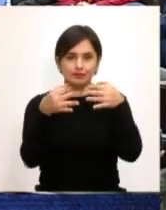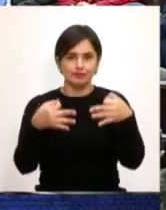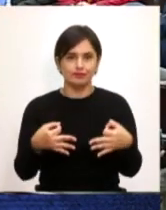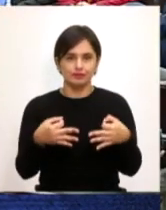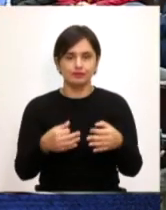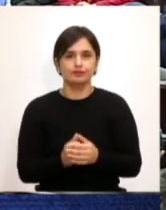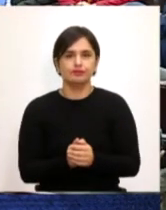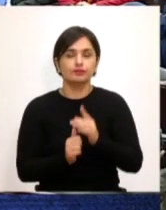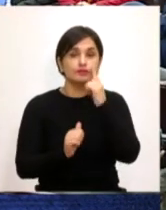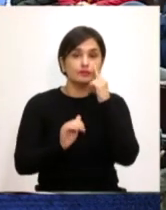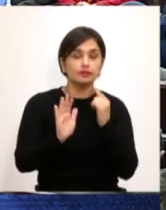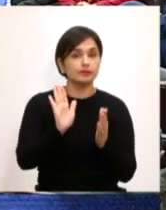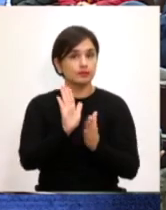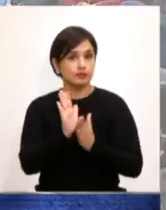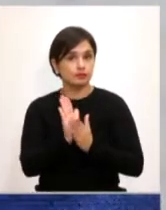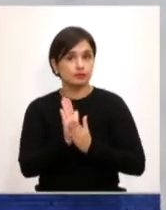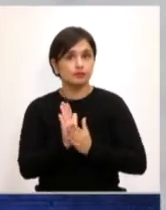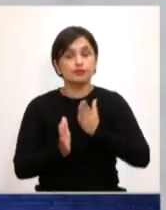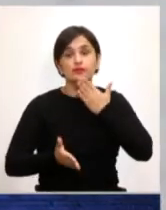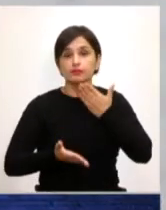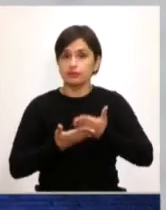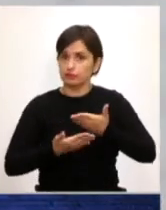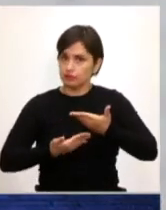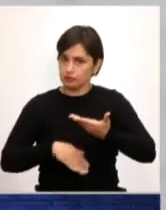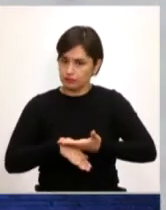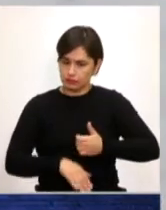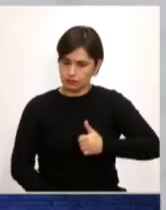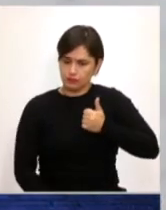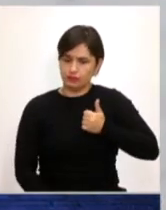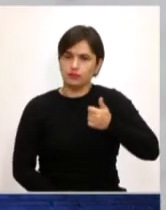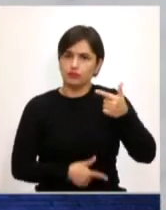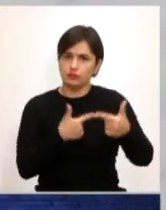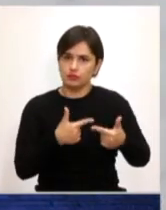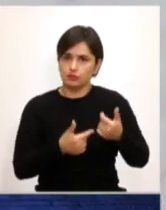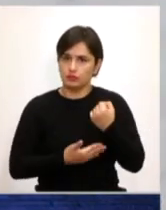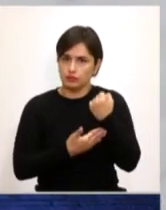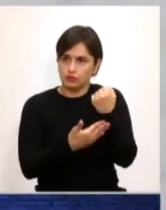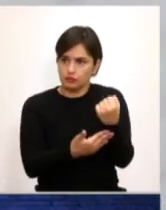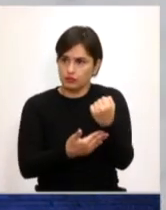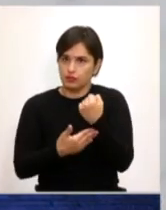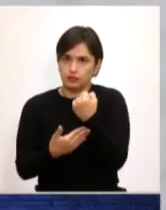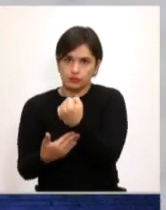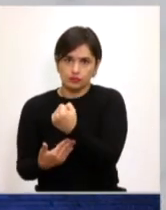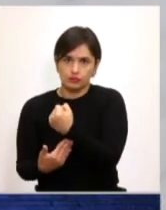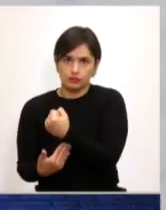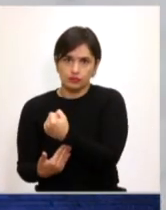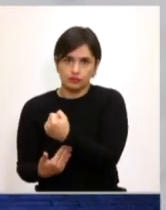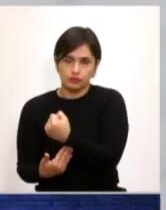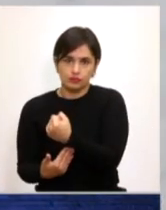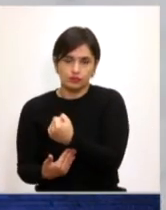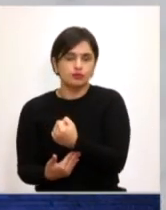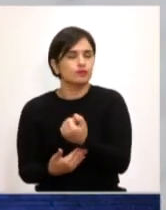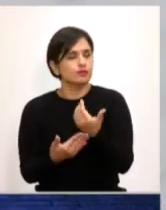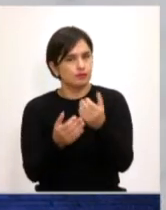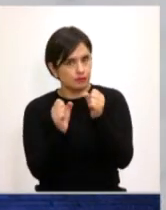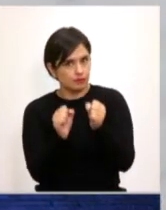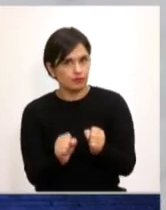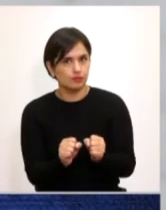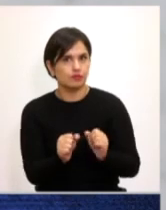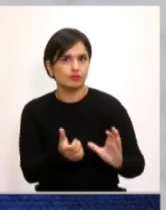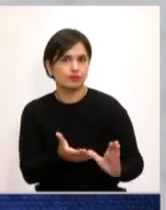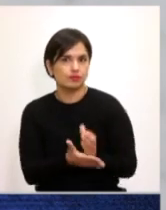que nos demostró que cuando existe voluntad política y colaboración entre las distintas fuerzas, es posible